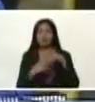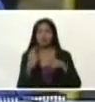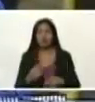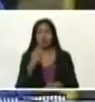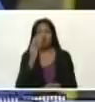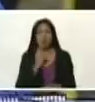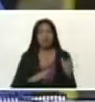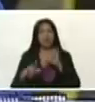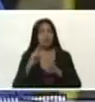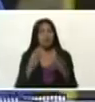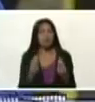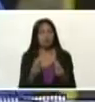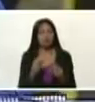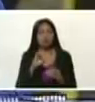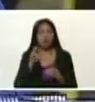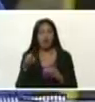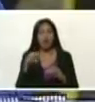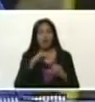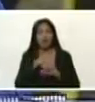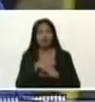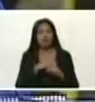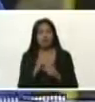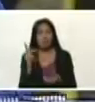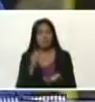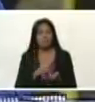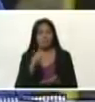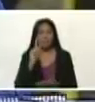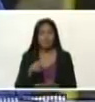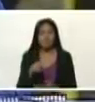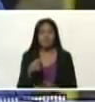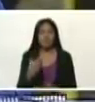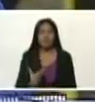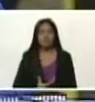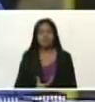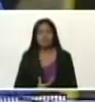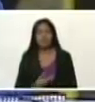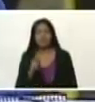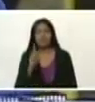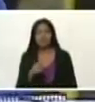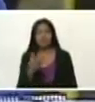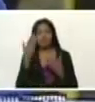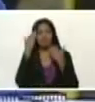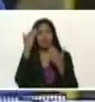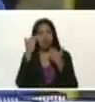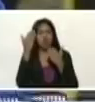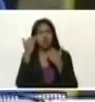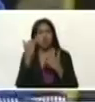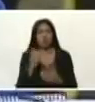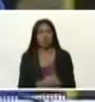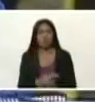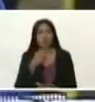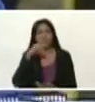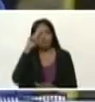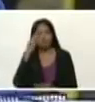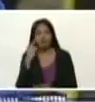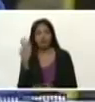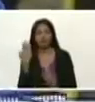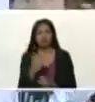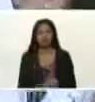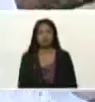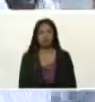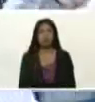líder Héctor Rodríguez. Aquí está también José Vicente Rangel. Mi saludo a José Vicente Rangel, padre, mi